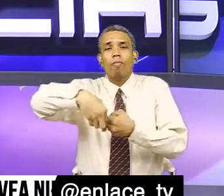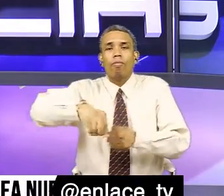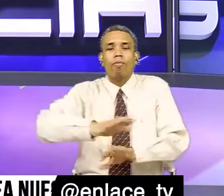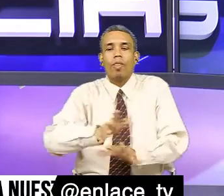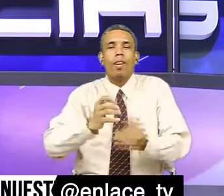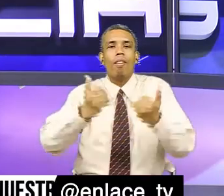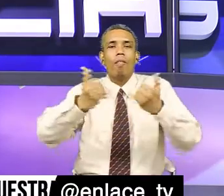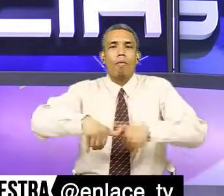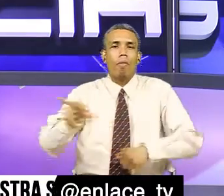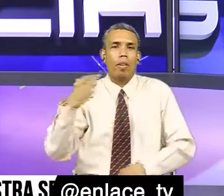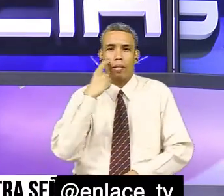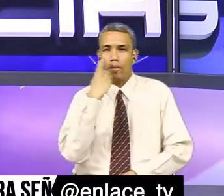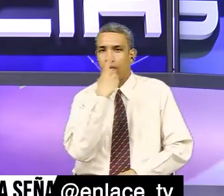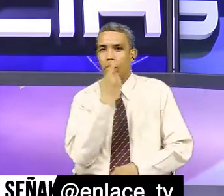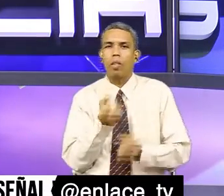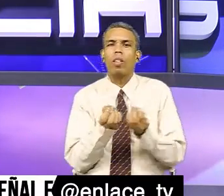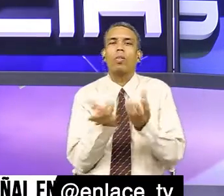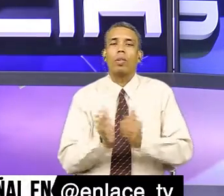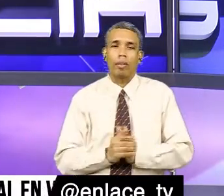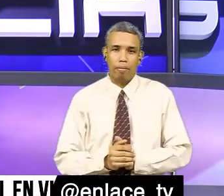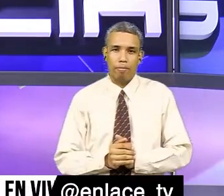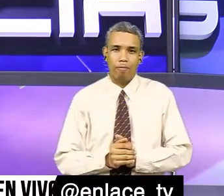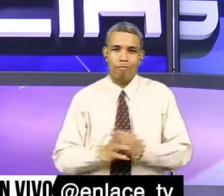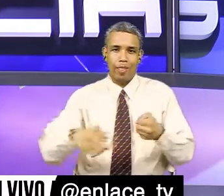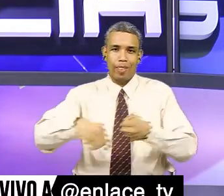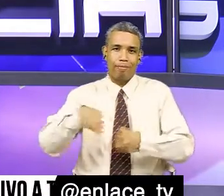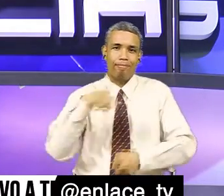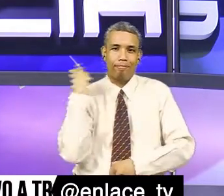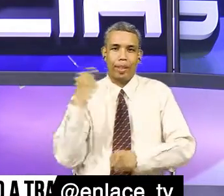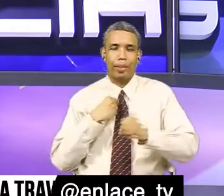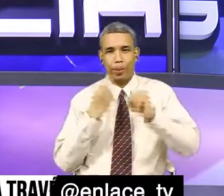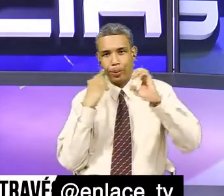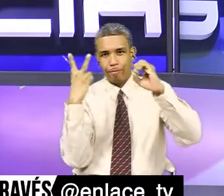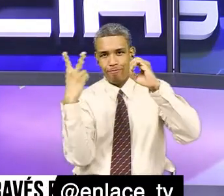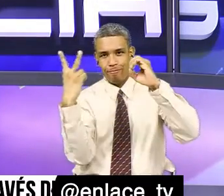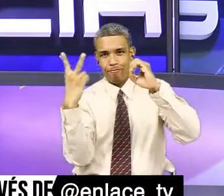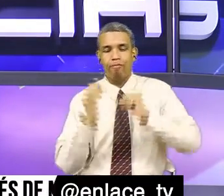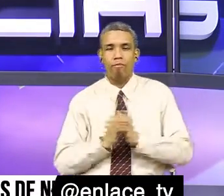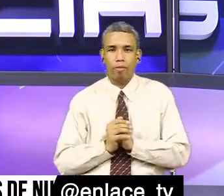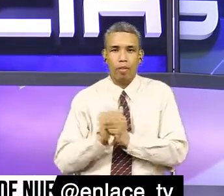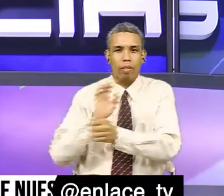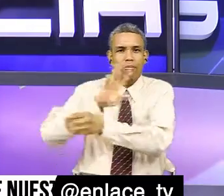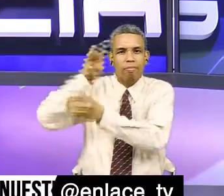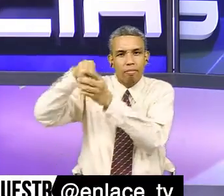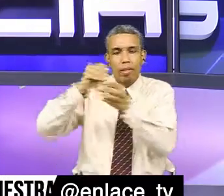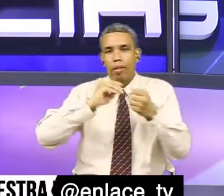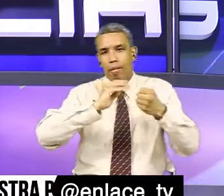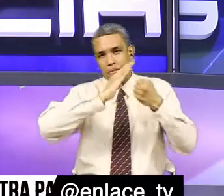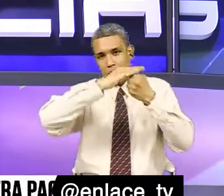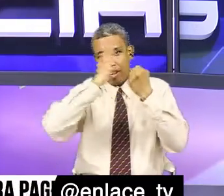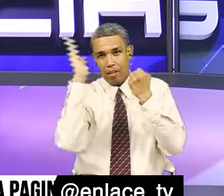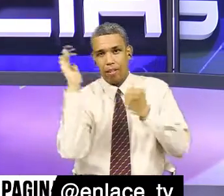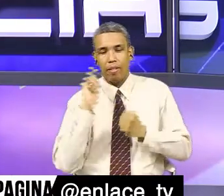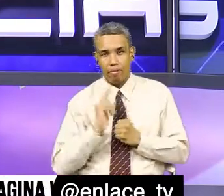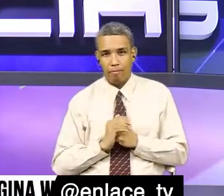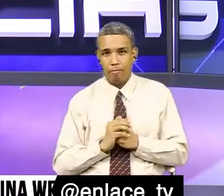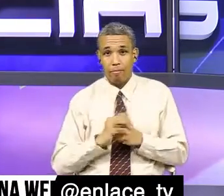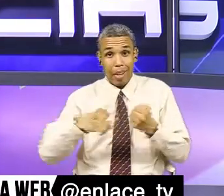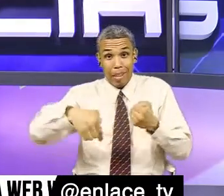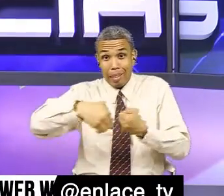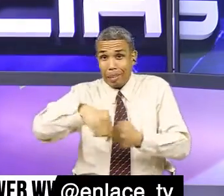perder 2-0 frente al Junior de Barranquilla en condición de visitante en el Estadio Metropolitano. Alianza Petrolera no